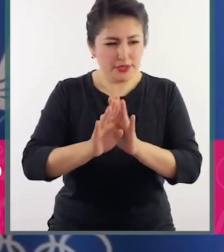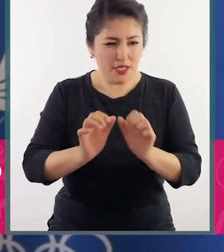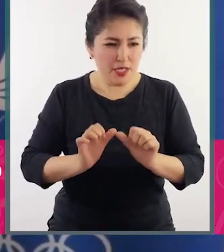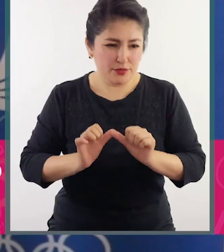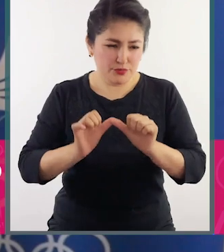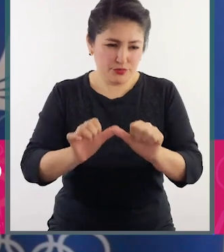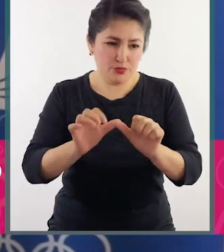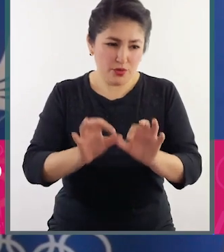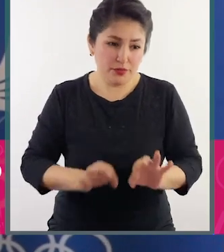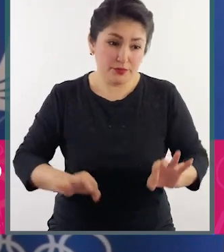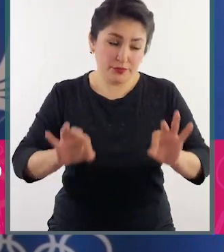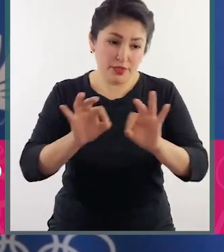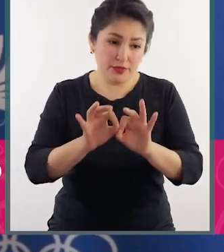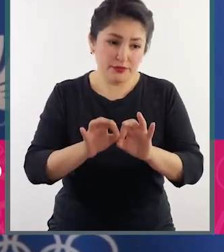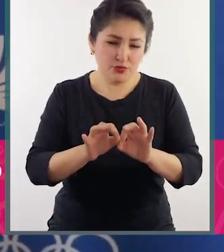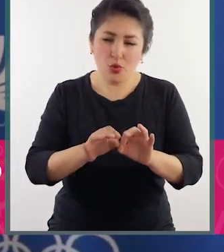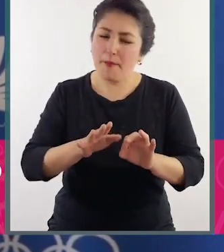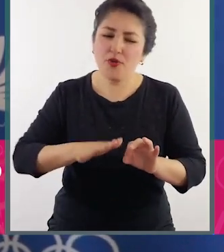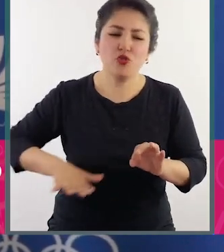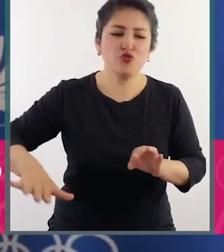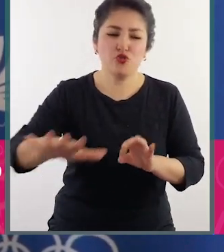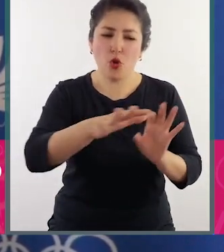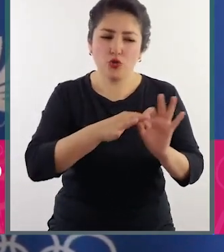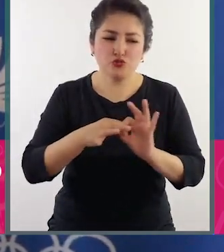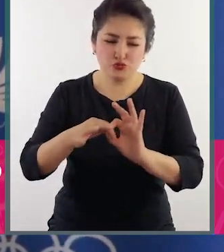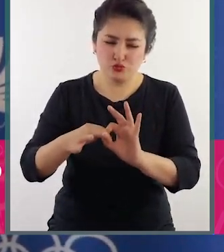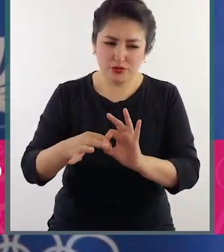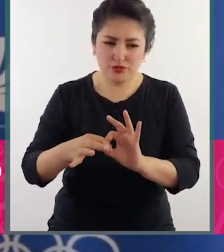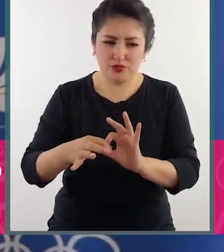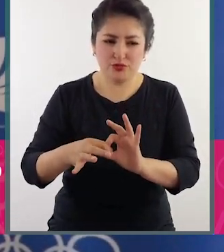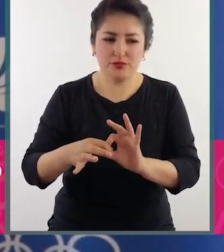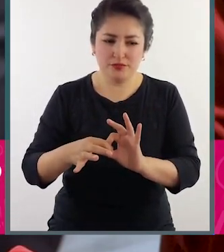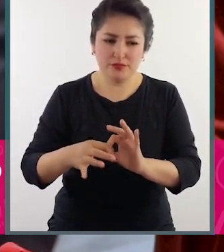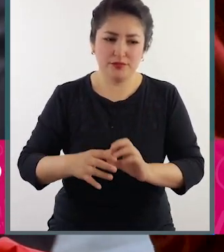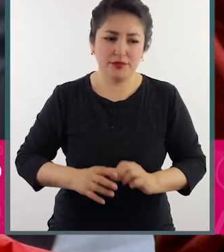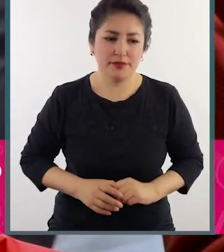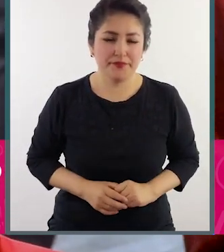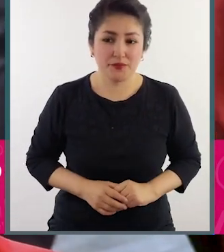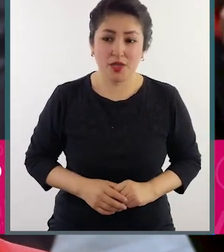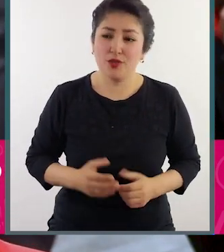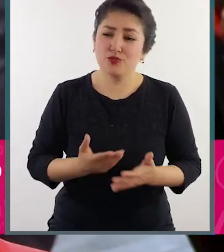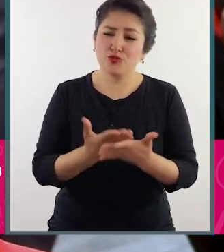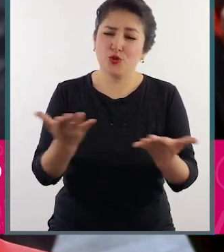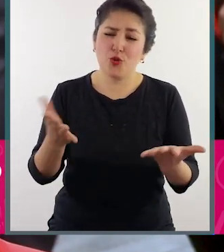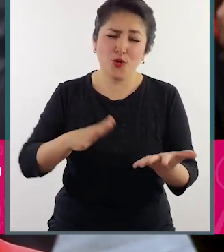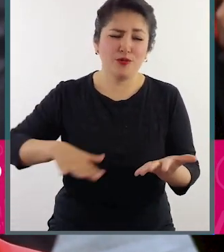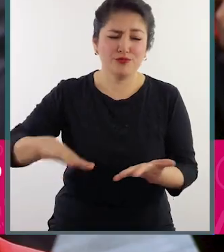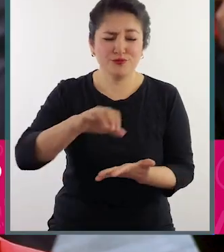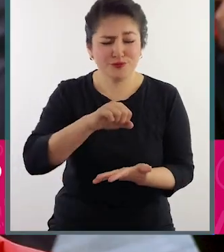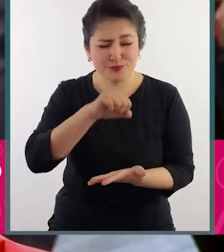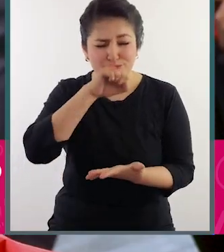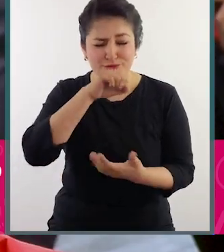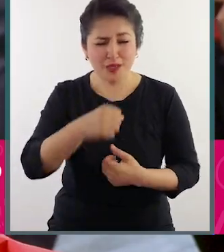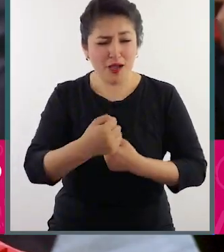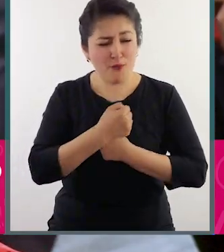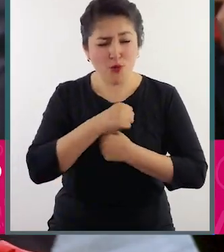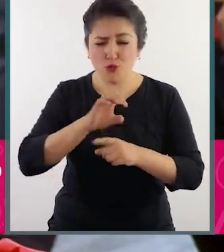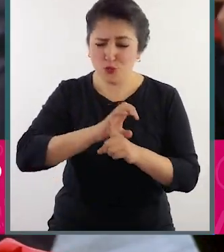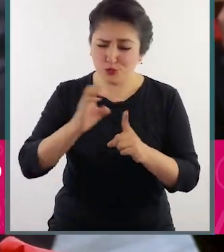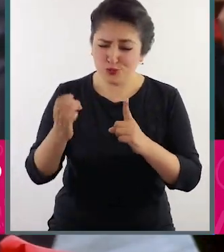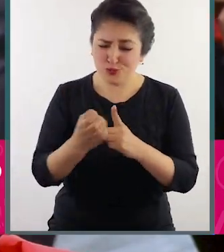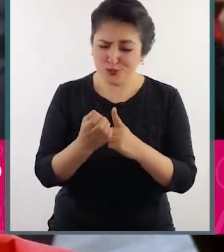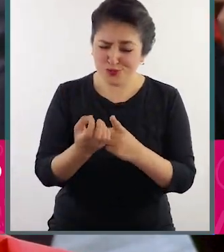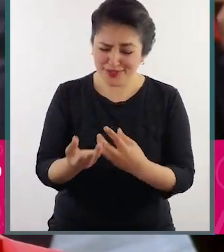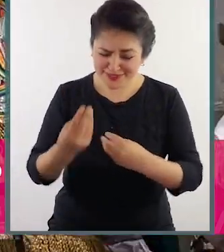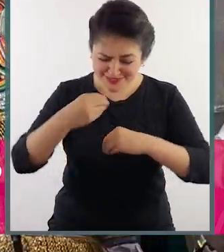digamos, de todos, ¿no? Sin excepción. Amemos lo nuestro y que seamos parte de esta cultura tan importante, y que eso va